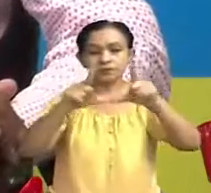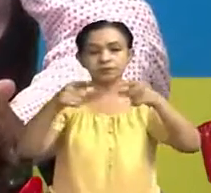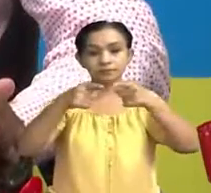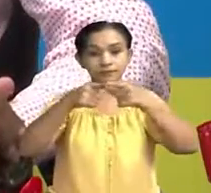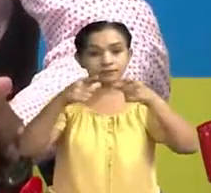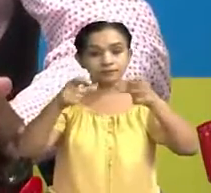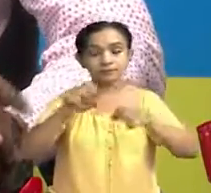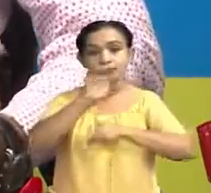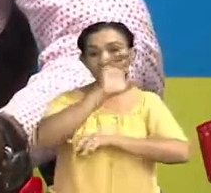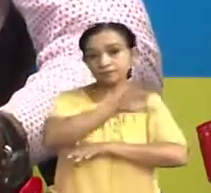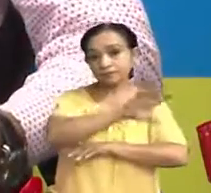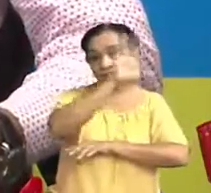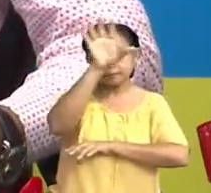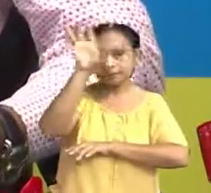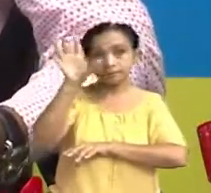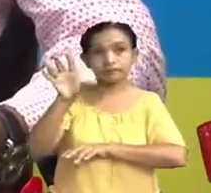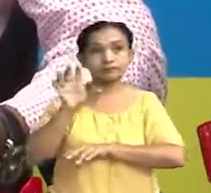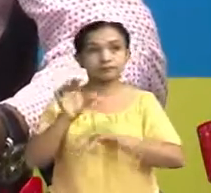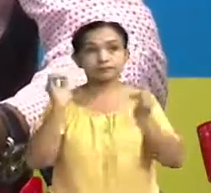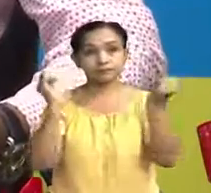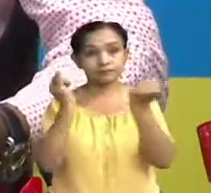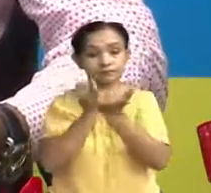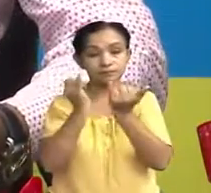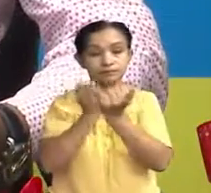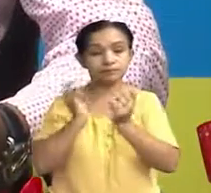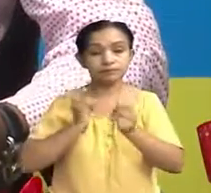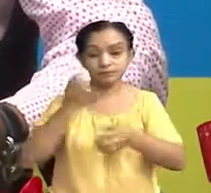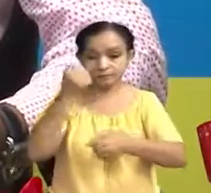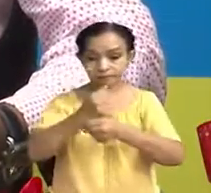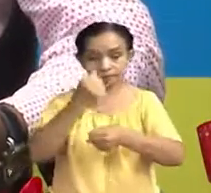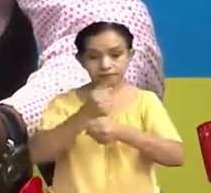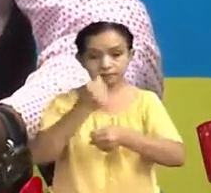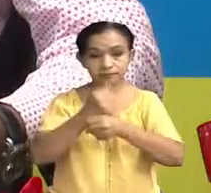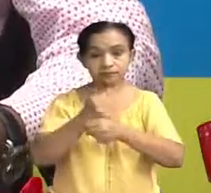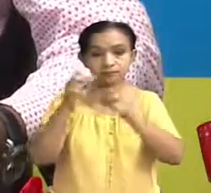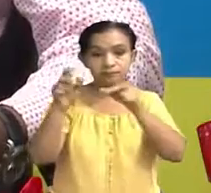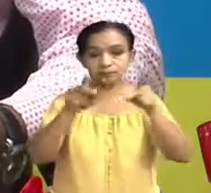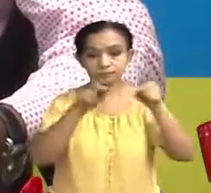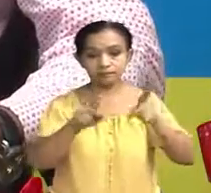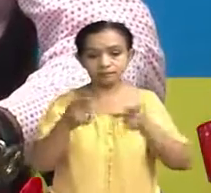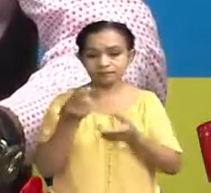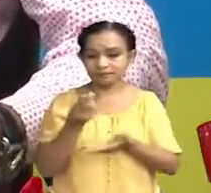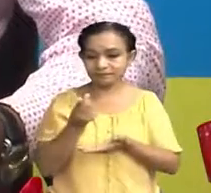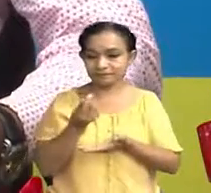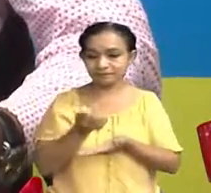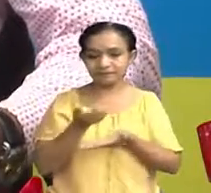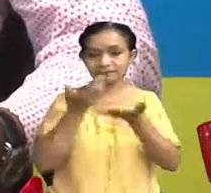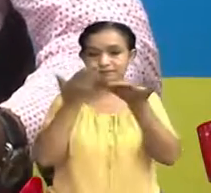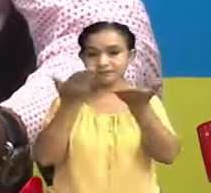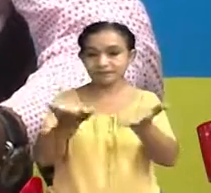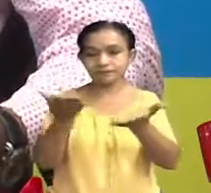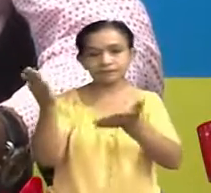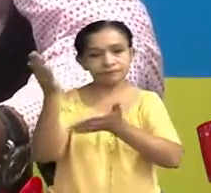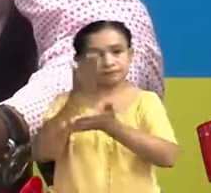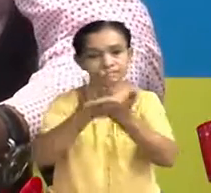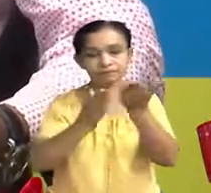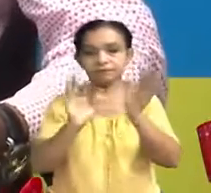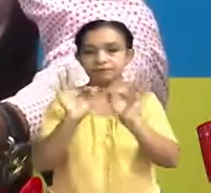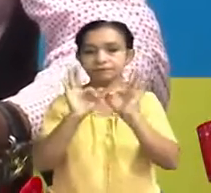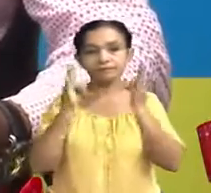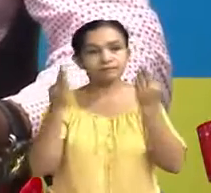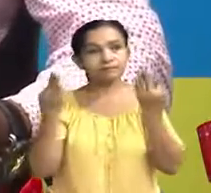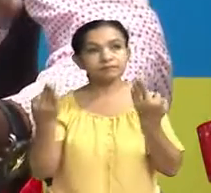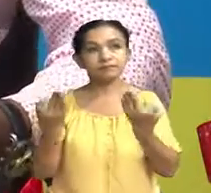de los departamentos para garantizar que cada trabajador lleve este dinero que muchas veces la familia